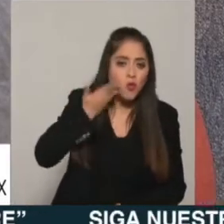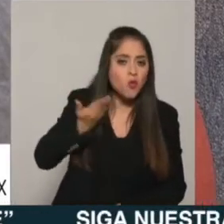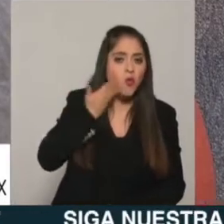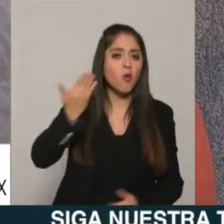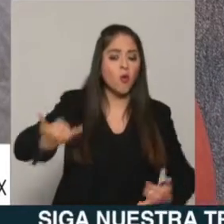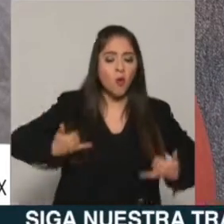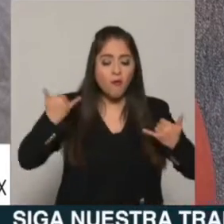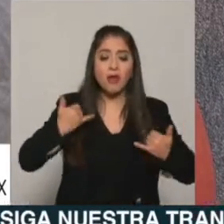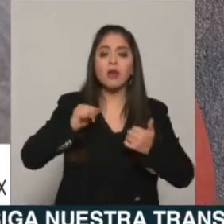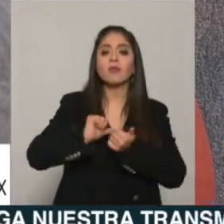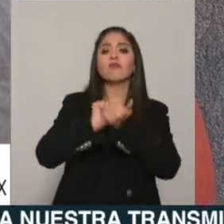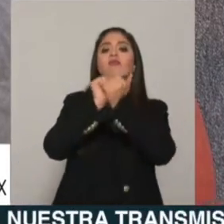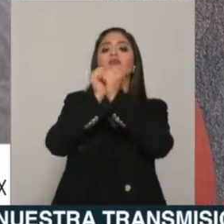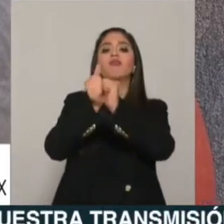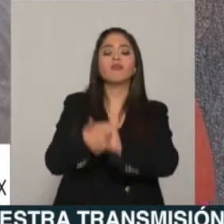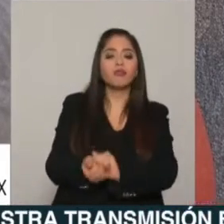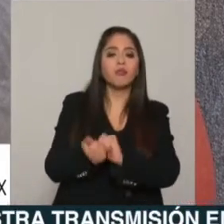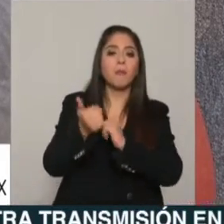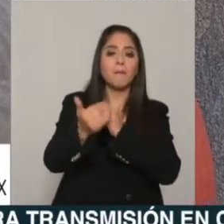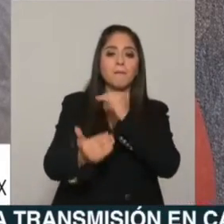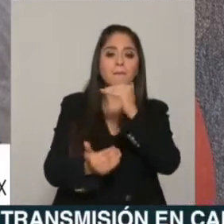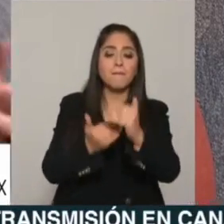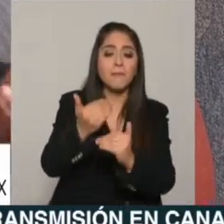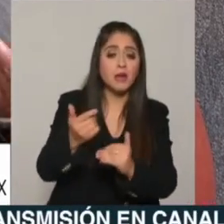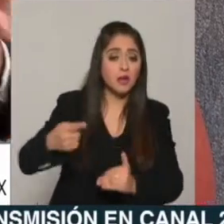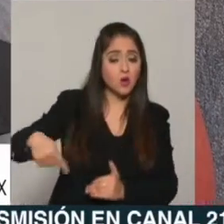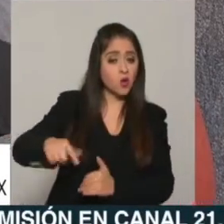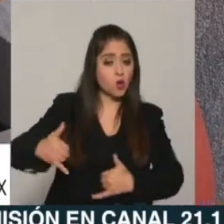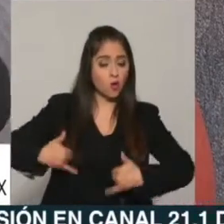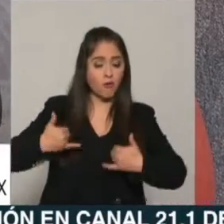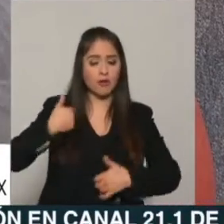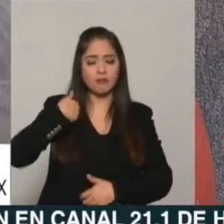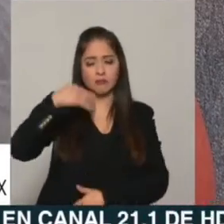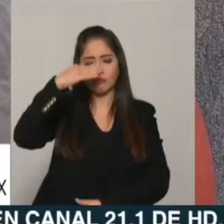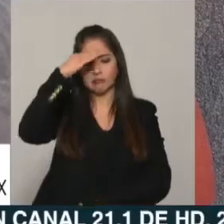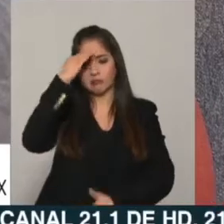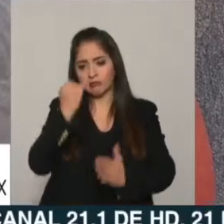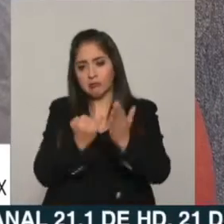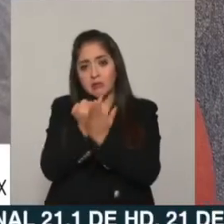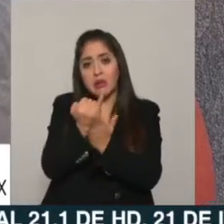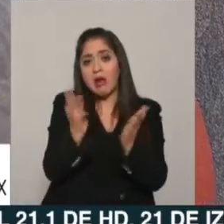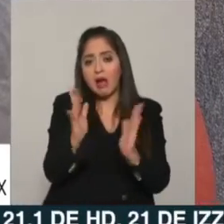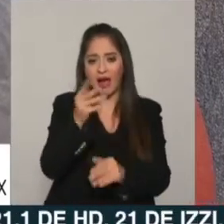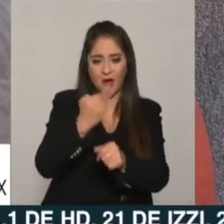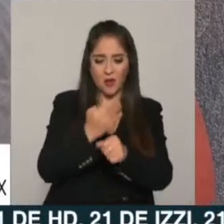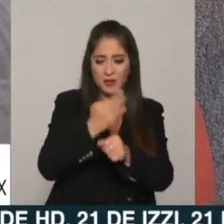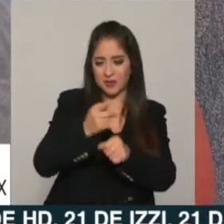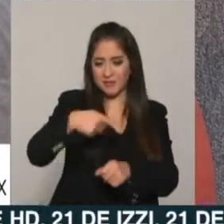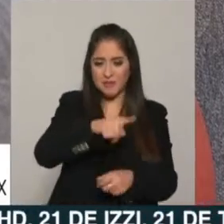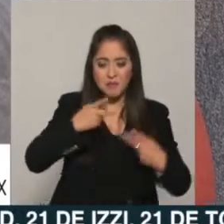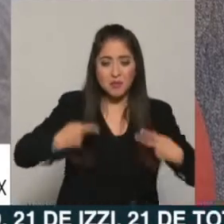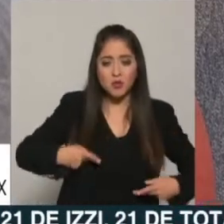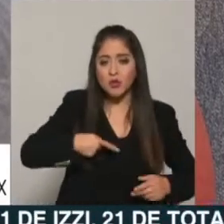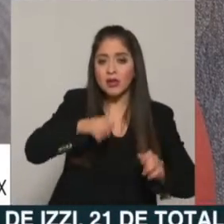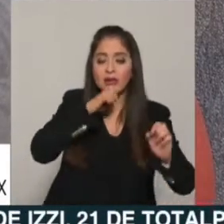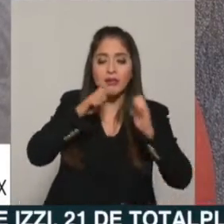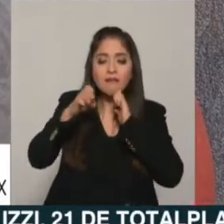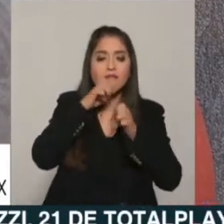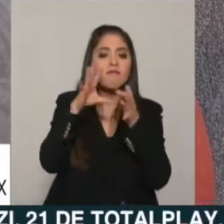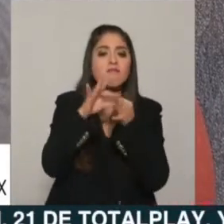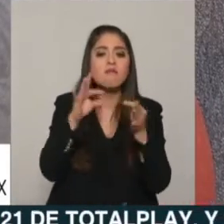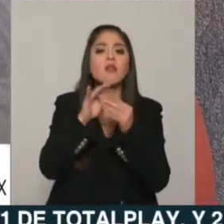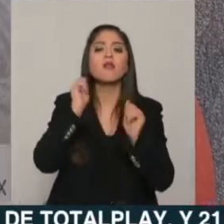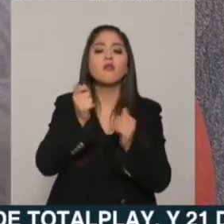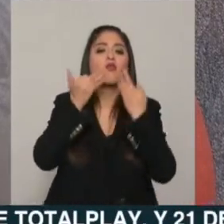el camino que ellos elijan en función, ya lo decía por ahí alguno de los entrevistados, en función de los ejemplos que